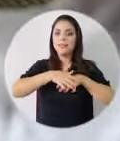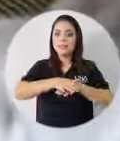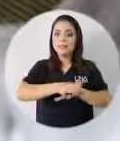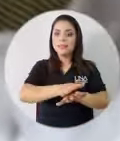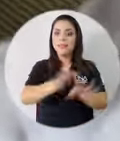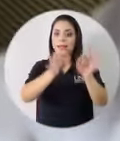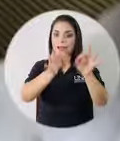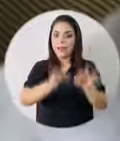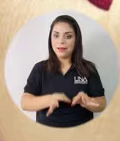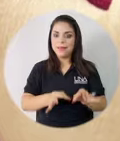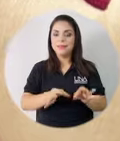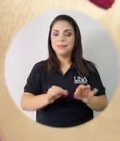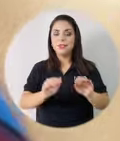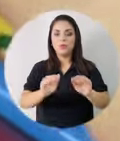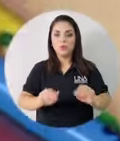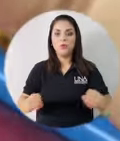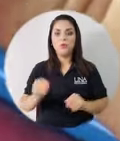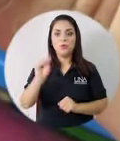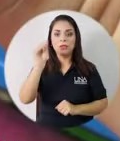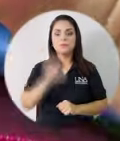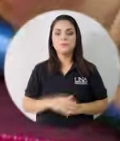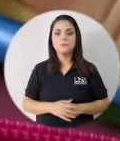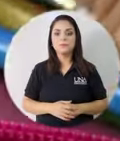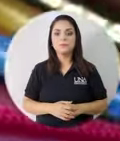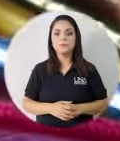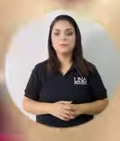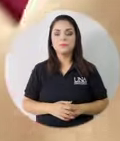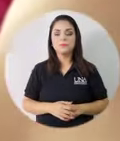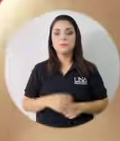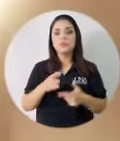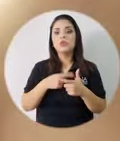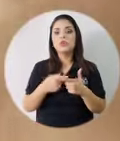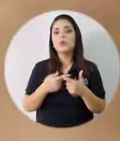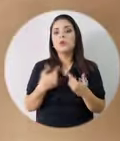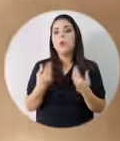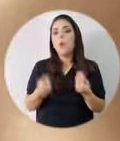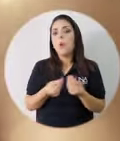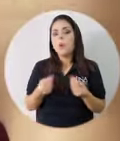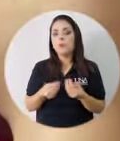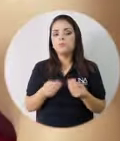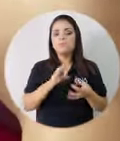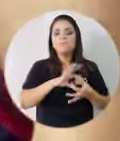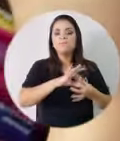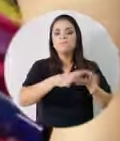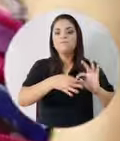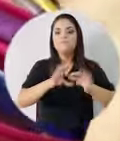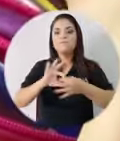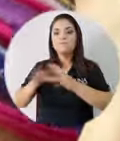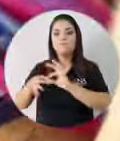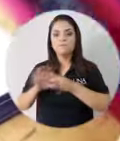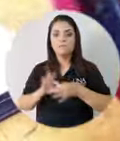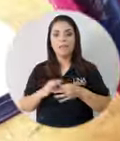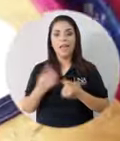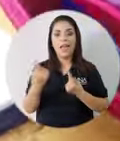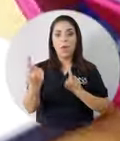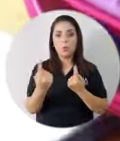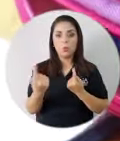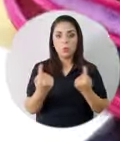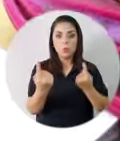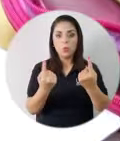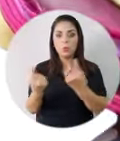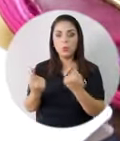desarrollo integral de este sector de población. Entonces, ¿cómo lo articulamos